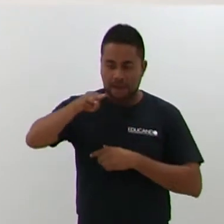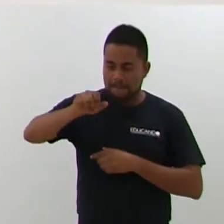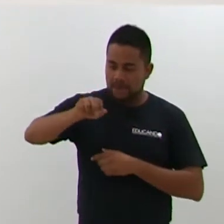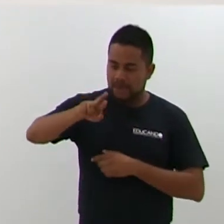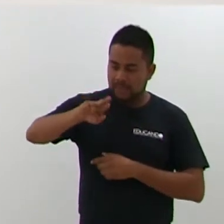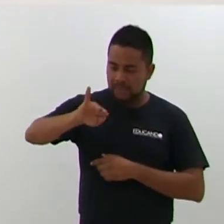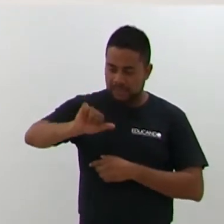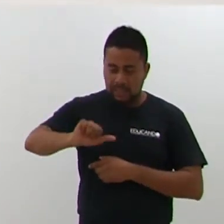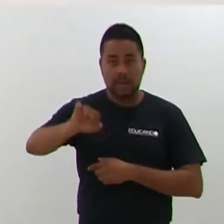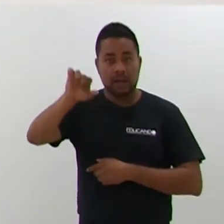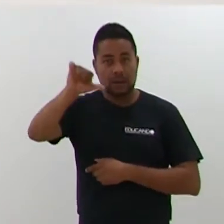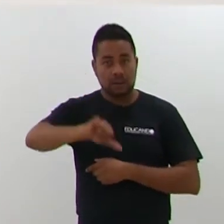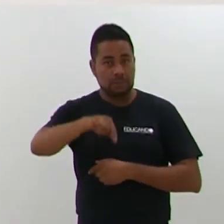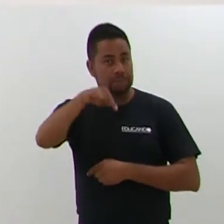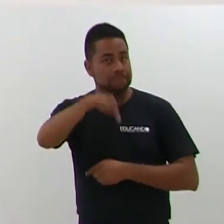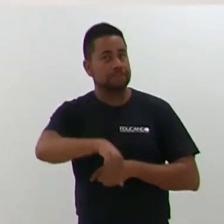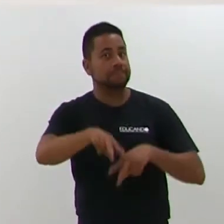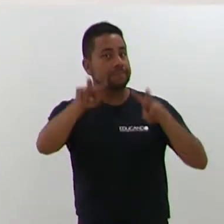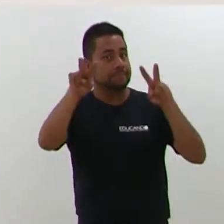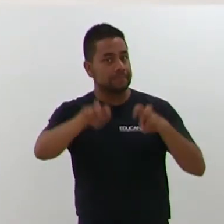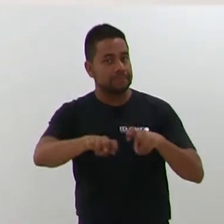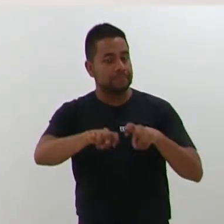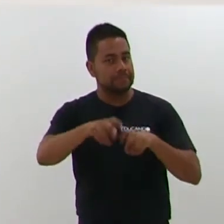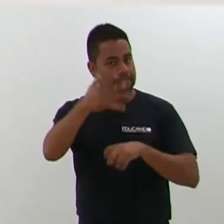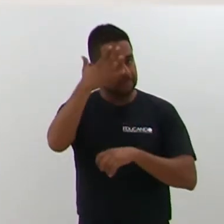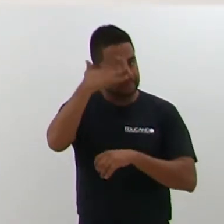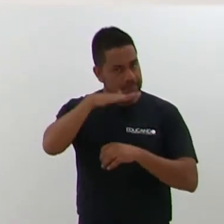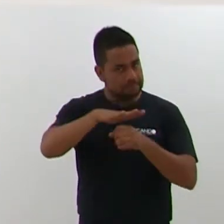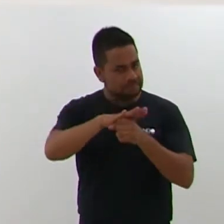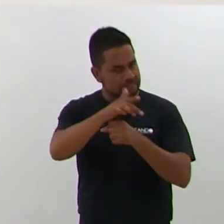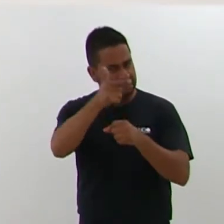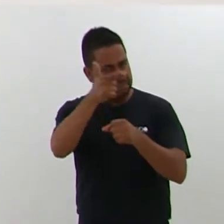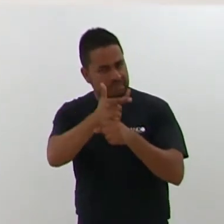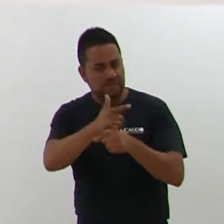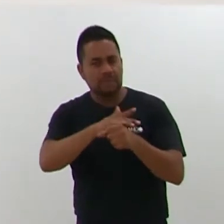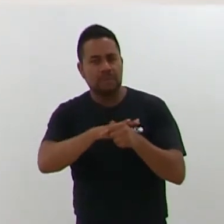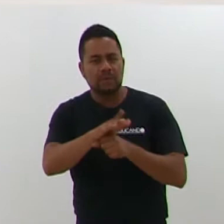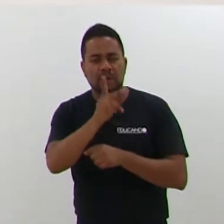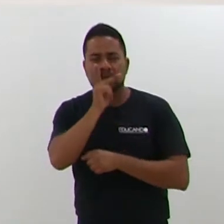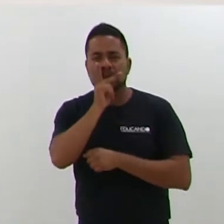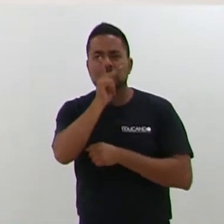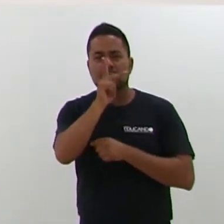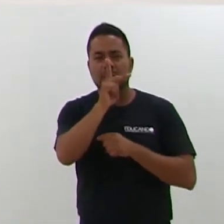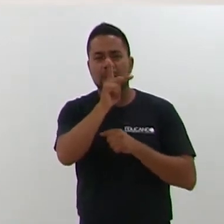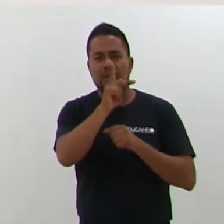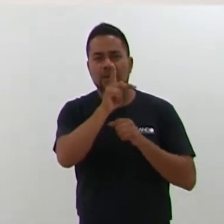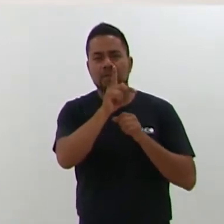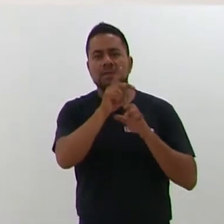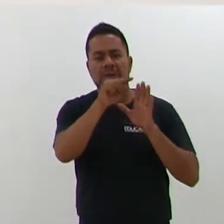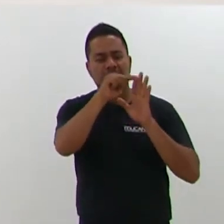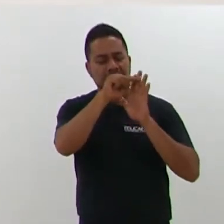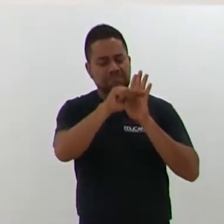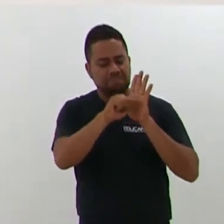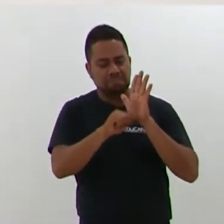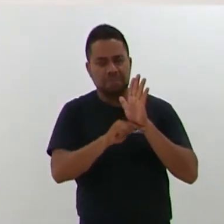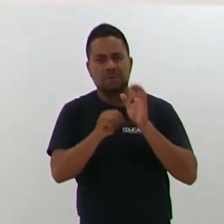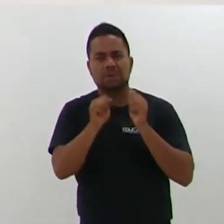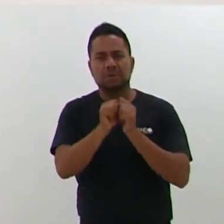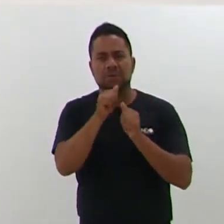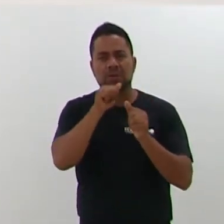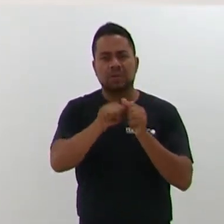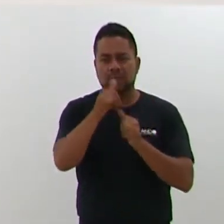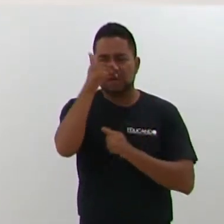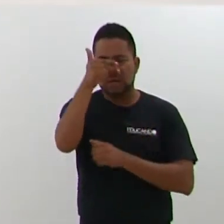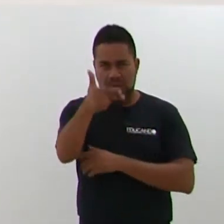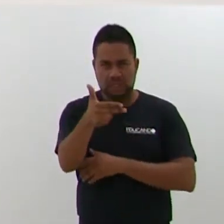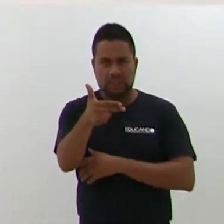día de hoy vamos a trabajar, a conocer, a identificar algunas palabras que se escriben con H. En otras